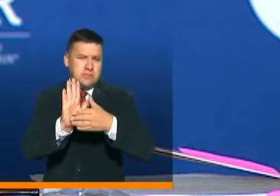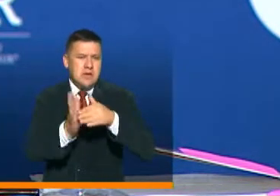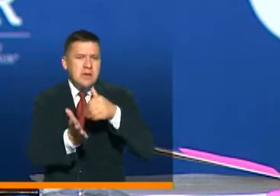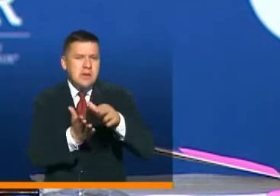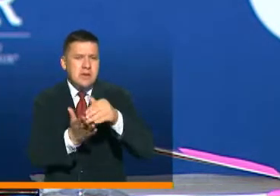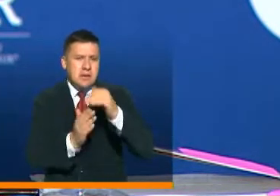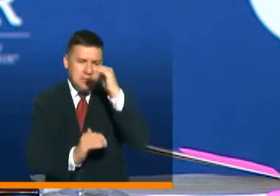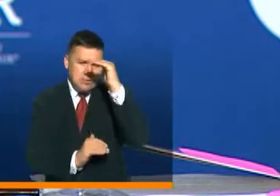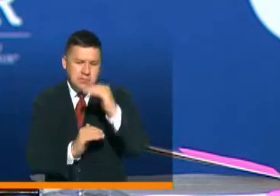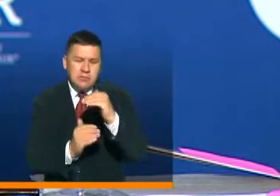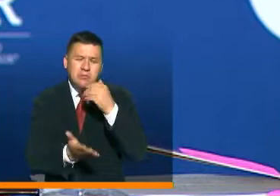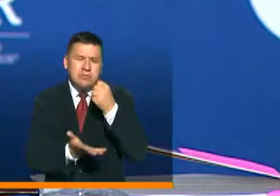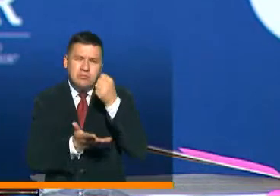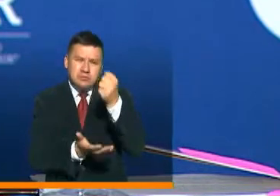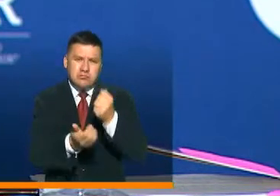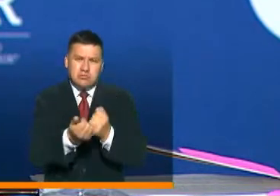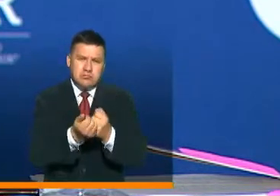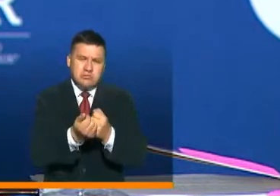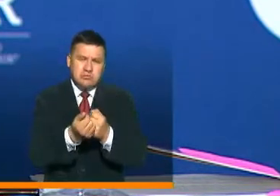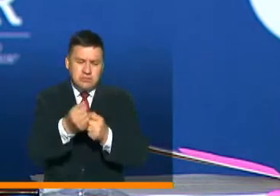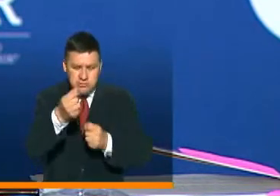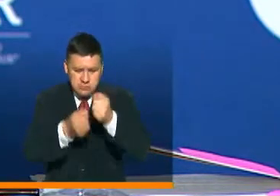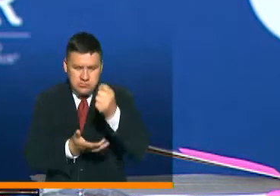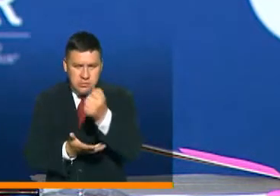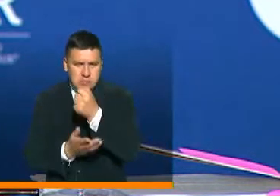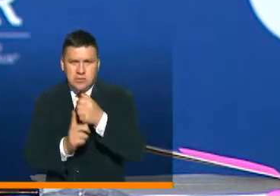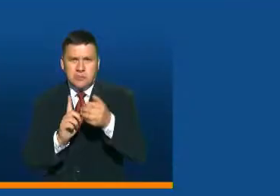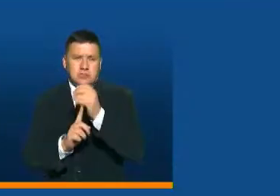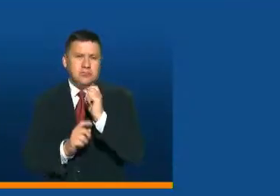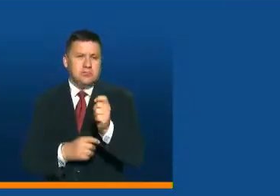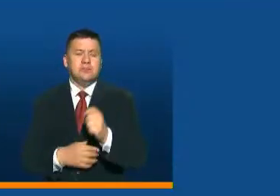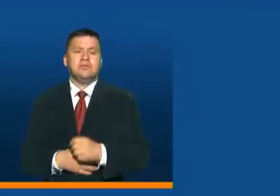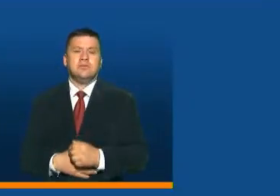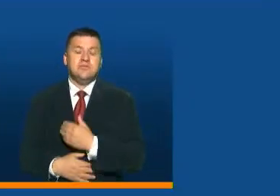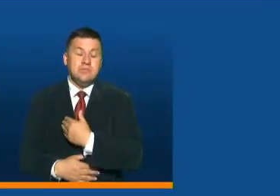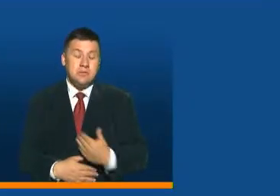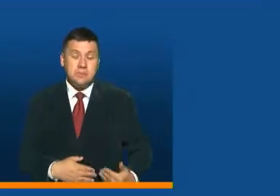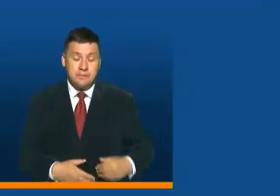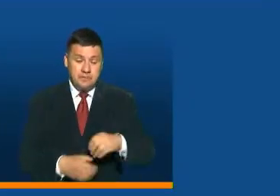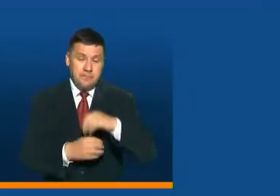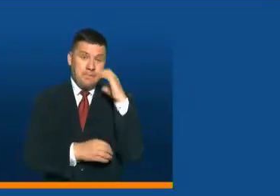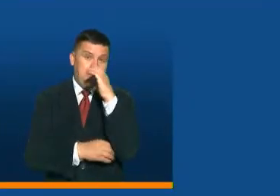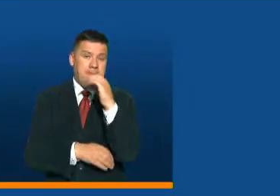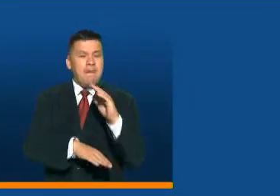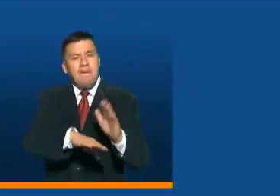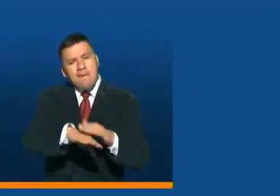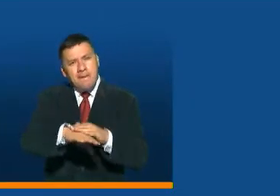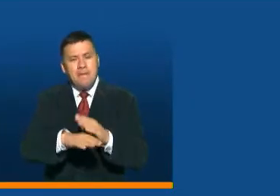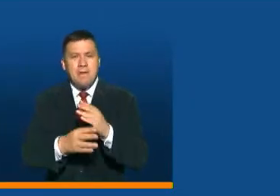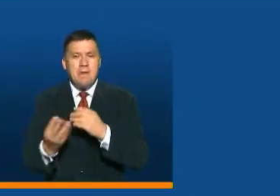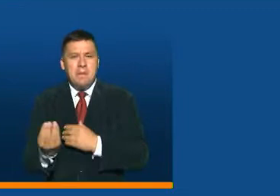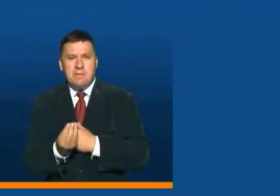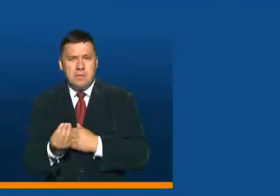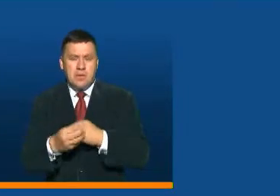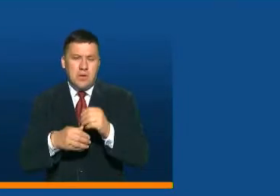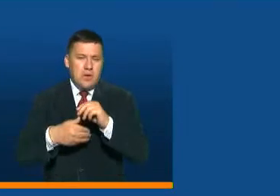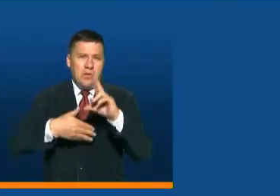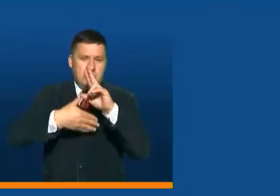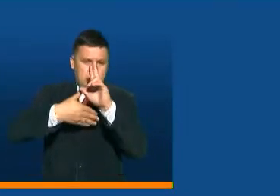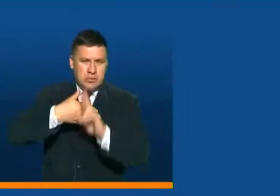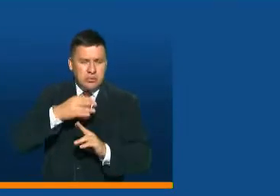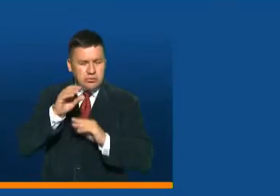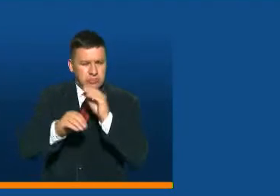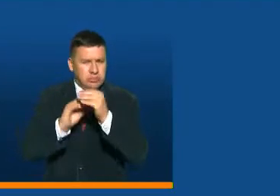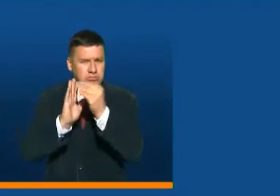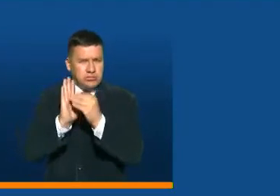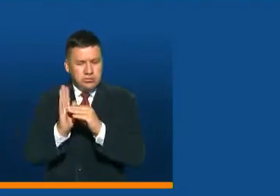gastos correspondientes a la parafiscalidad y a la seguridad social. El mandatario de los colombianos hizo un llamado a los miembros de Prosur para elaborar una